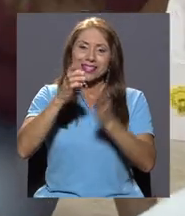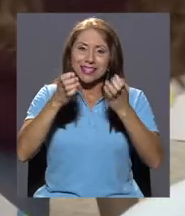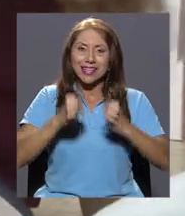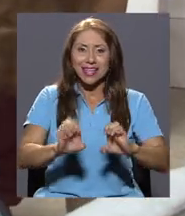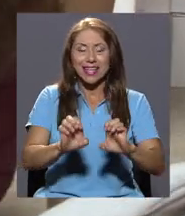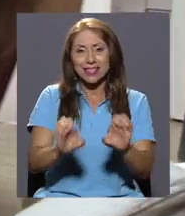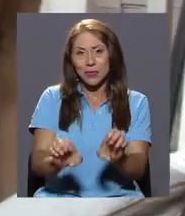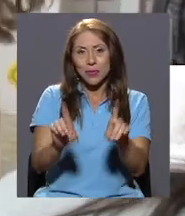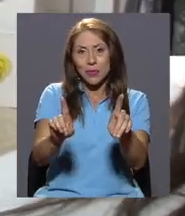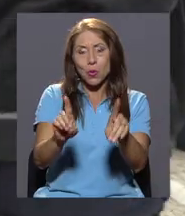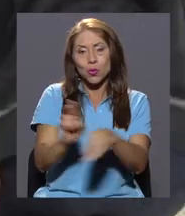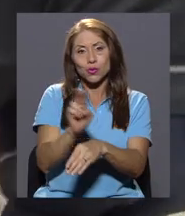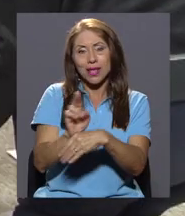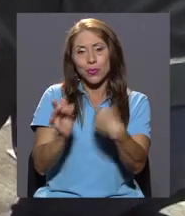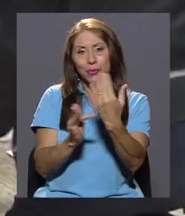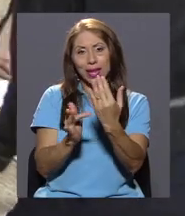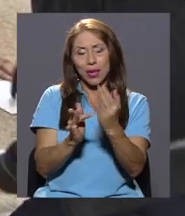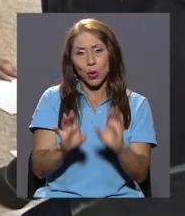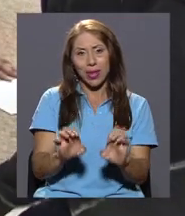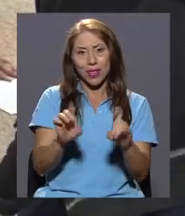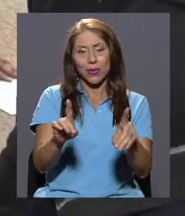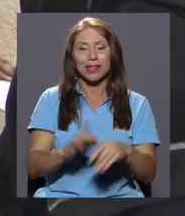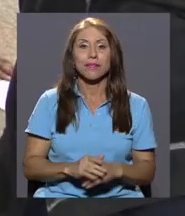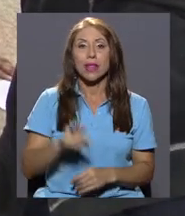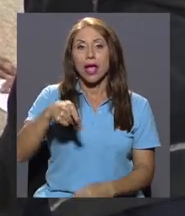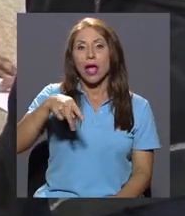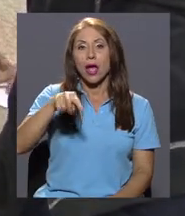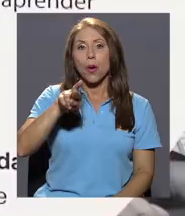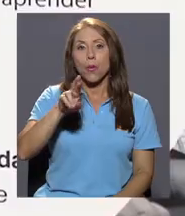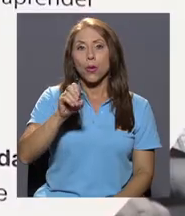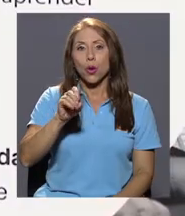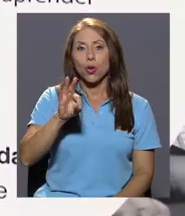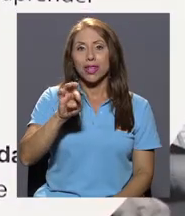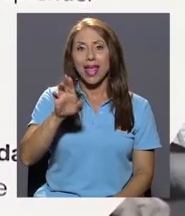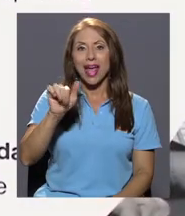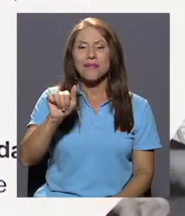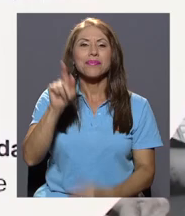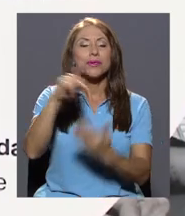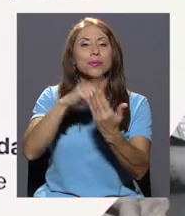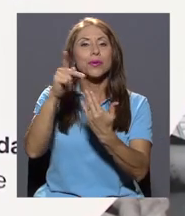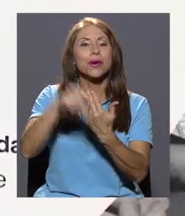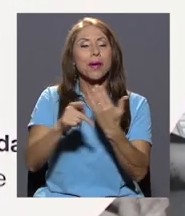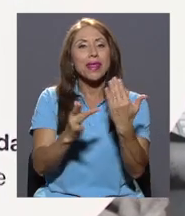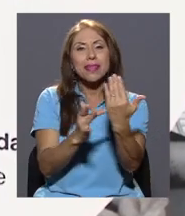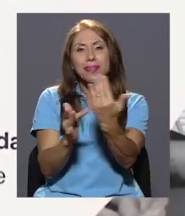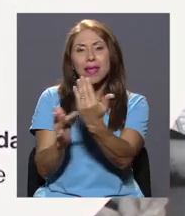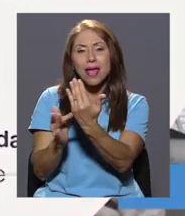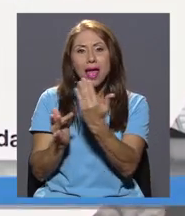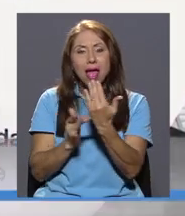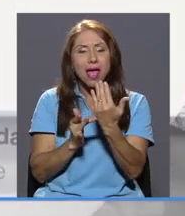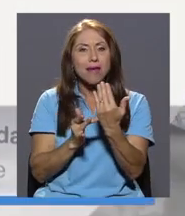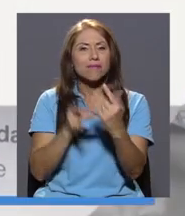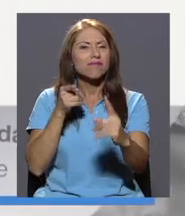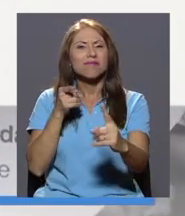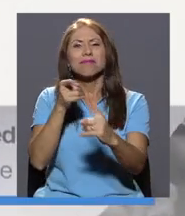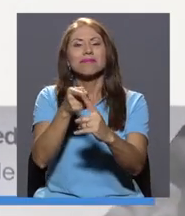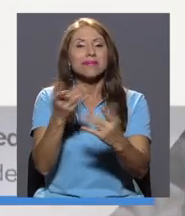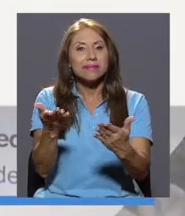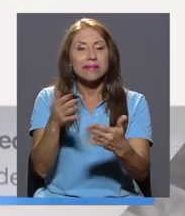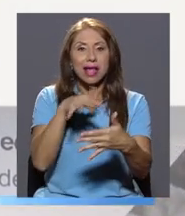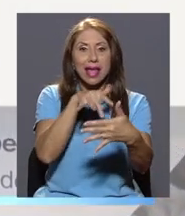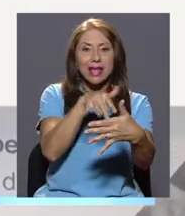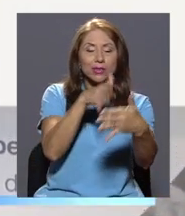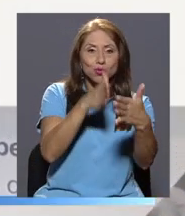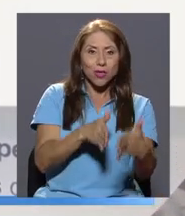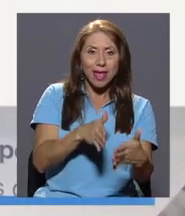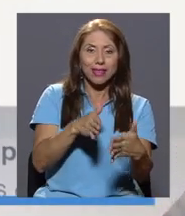pedagógicas haciendo uso de la tecnología educativa. Protea es un programa de tecnologías que busca que los